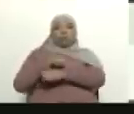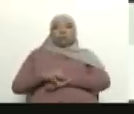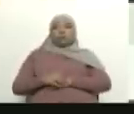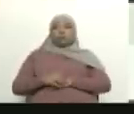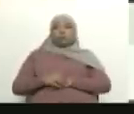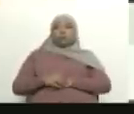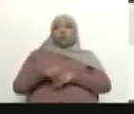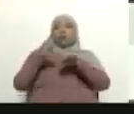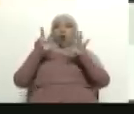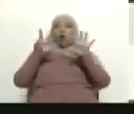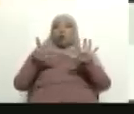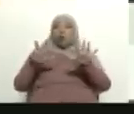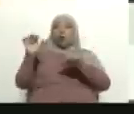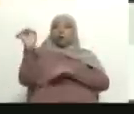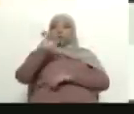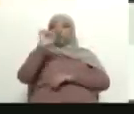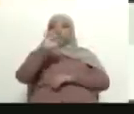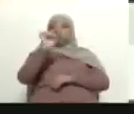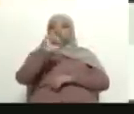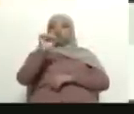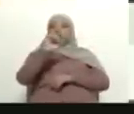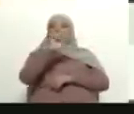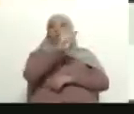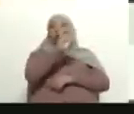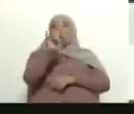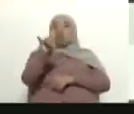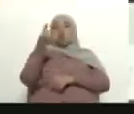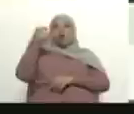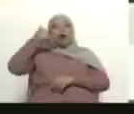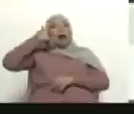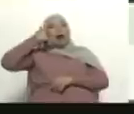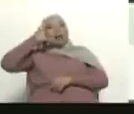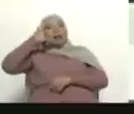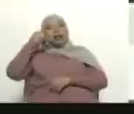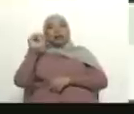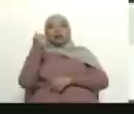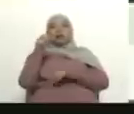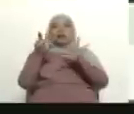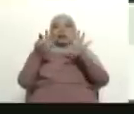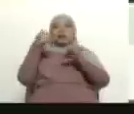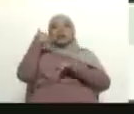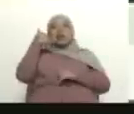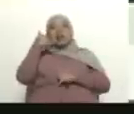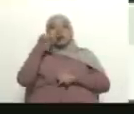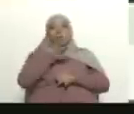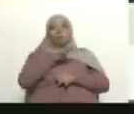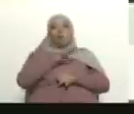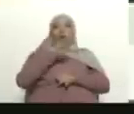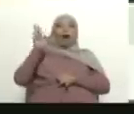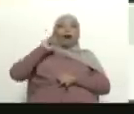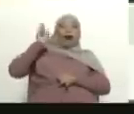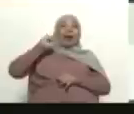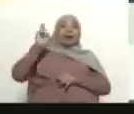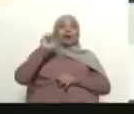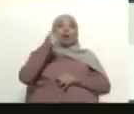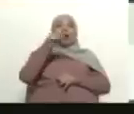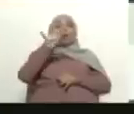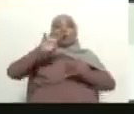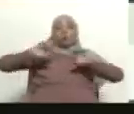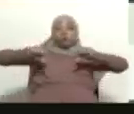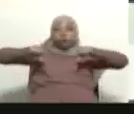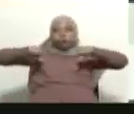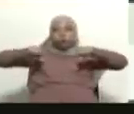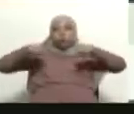incautaciones de 9 vehículos recuperados, 41 radios portátiles, 17 teléfonos celulares, 14 motos,